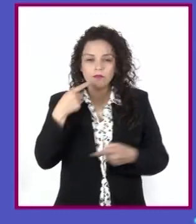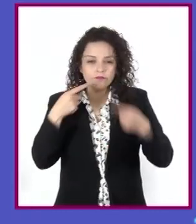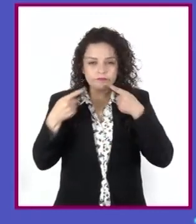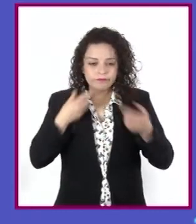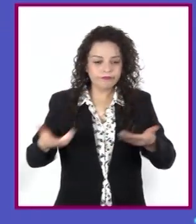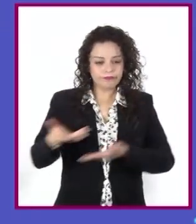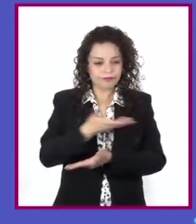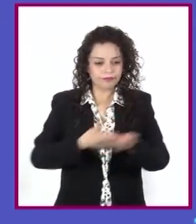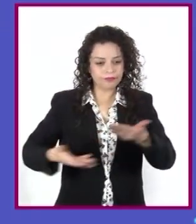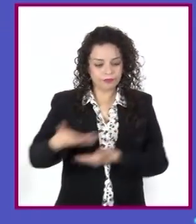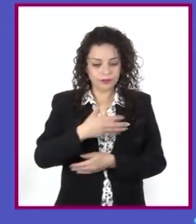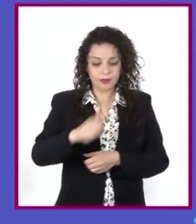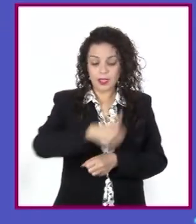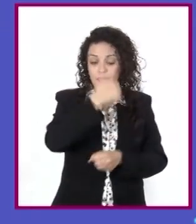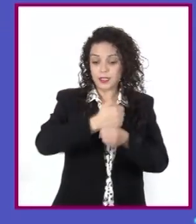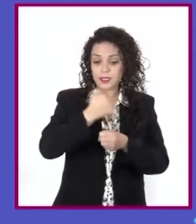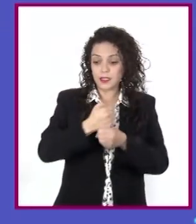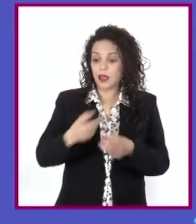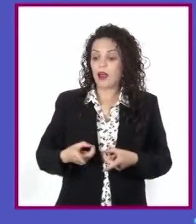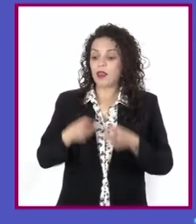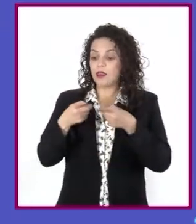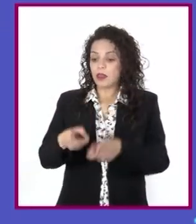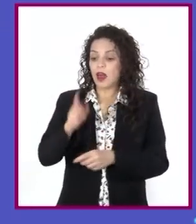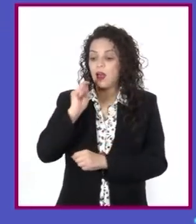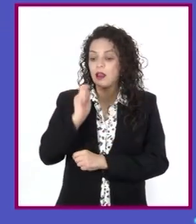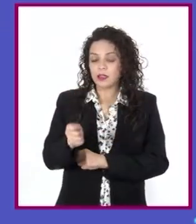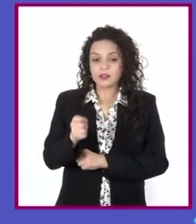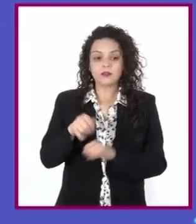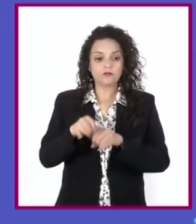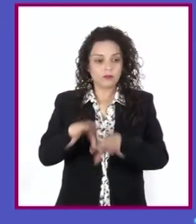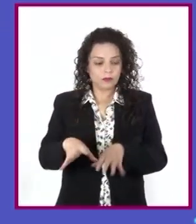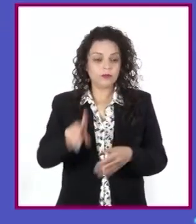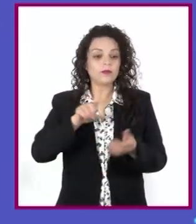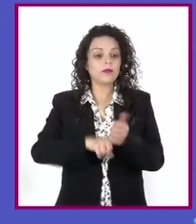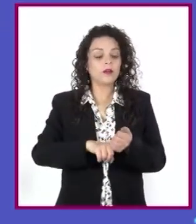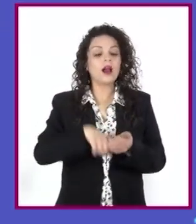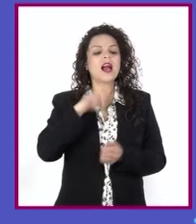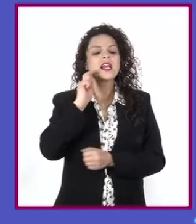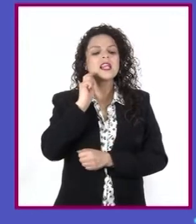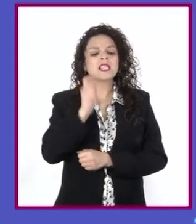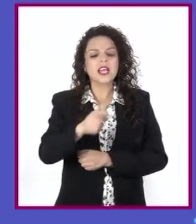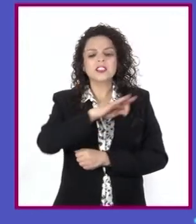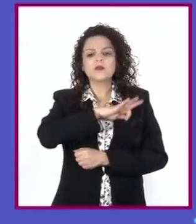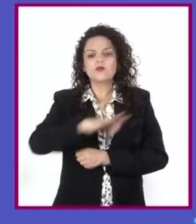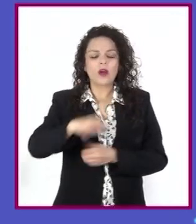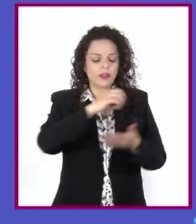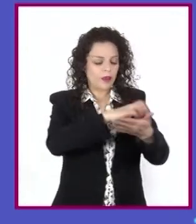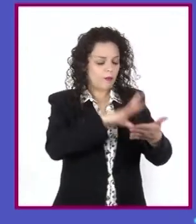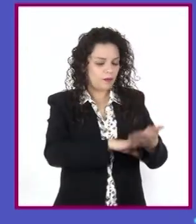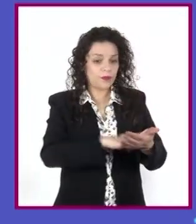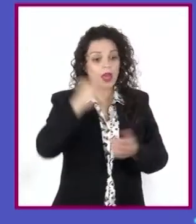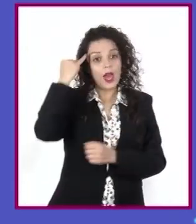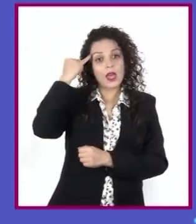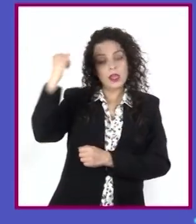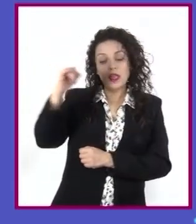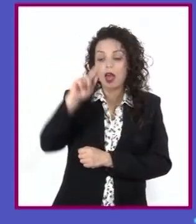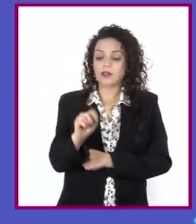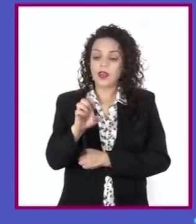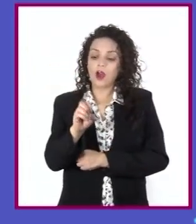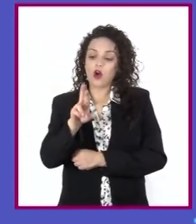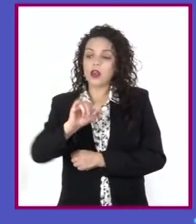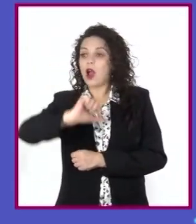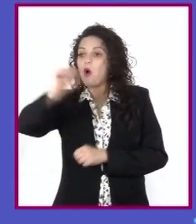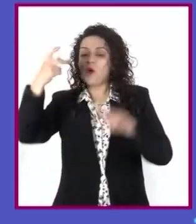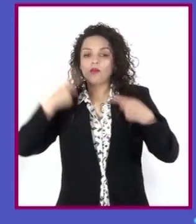bien, ¿qué es lo que podemos citar? Las ideas, opiniones o teorías de otra persona,